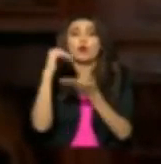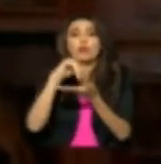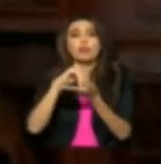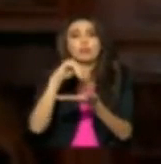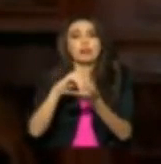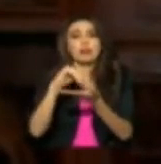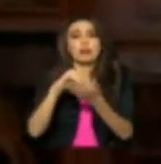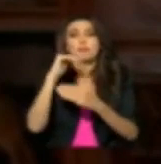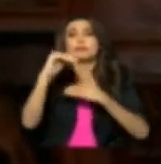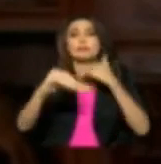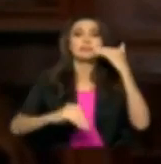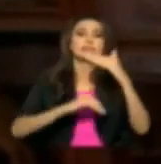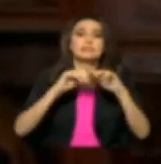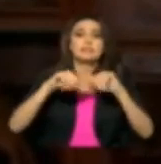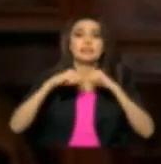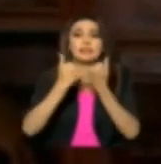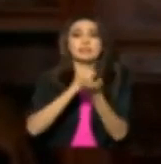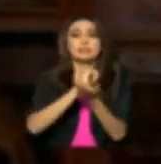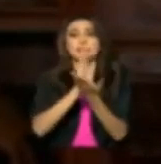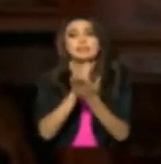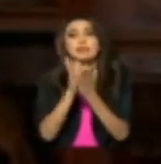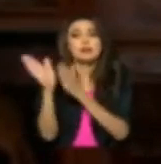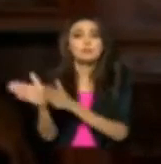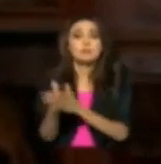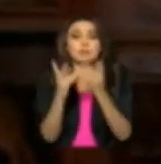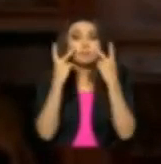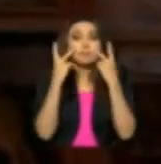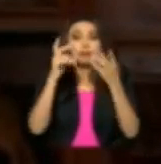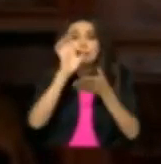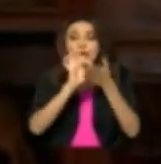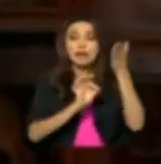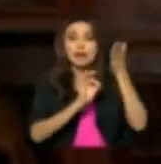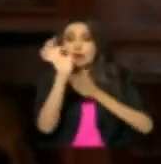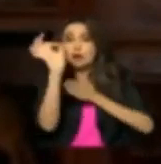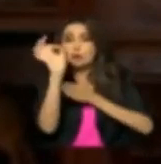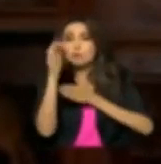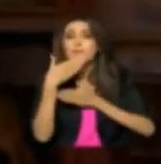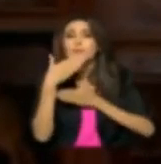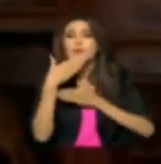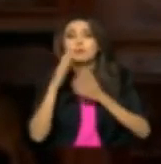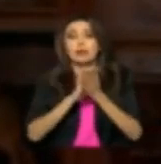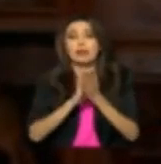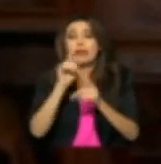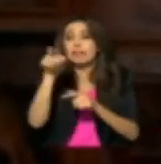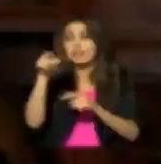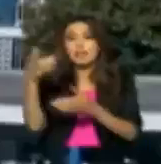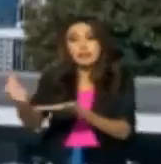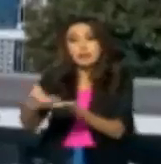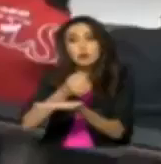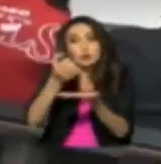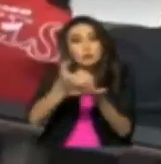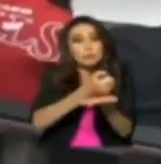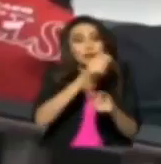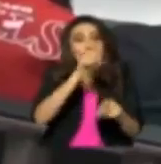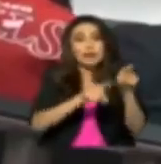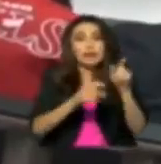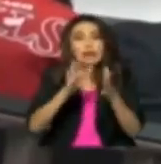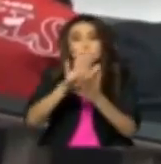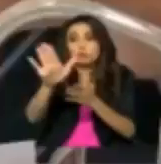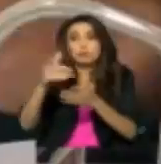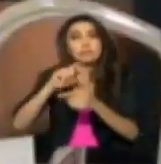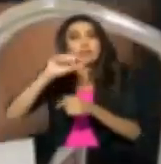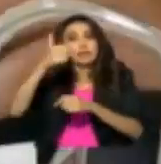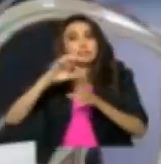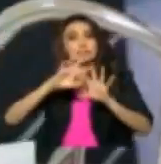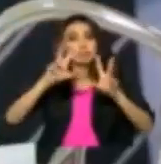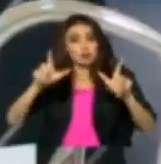Nuevamente, la Asamblea tiene la oportunidad en sus manos de aprobar una ley de extinción de dominio. Esa ley más la decisión de fiscales y